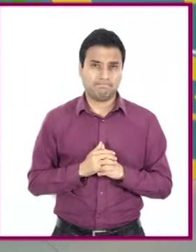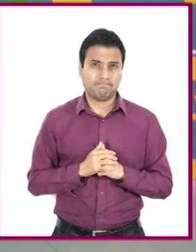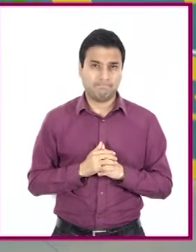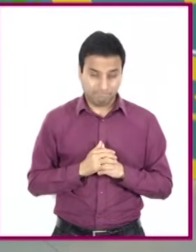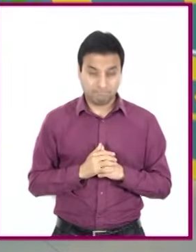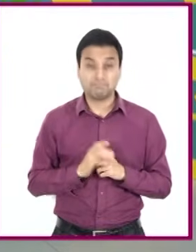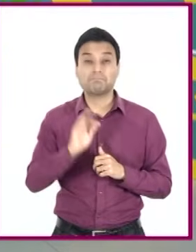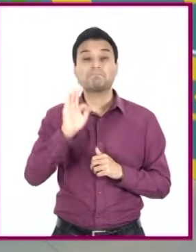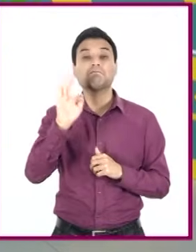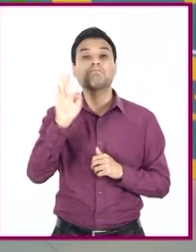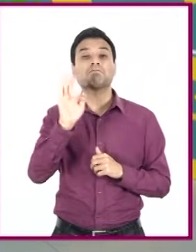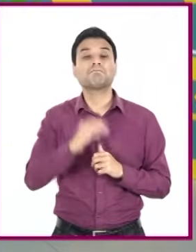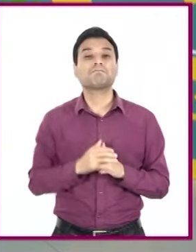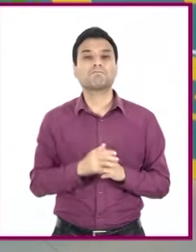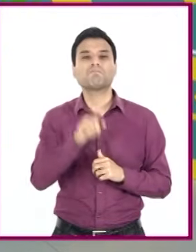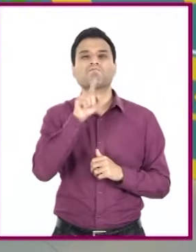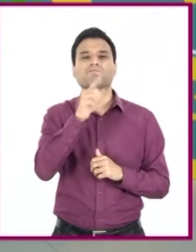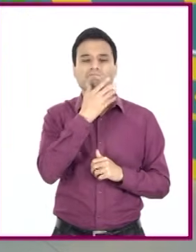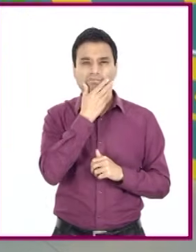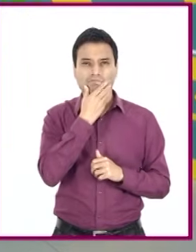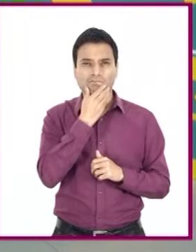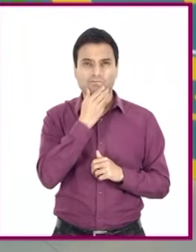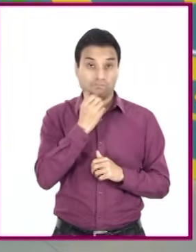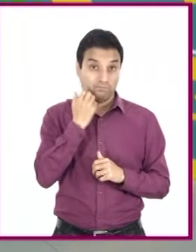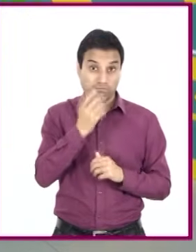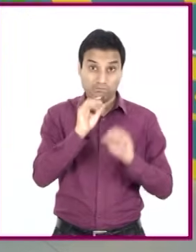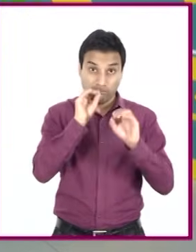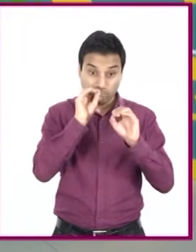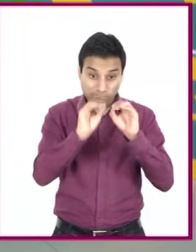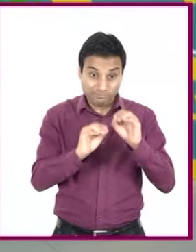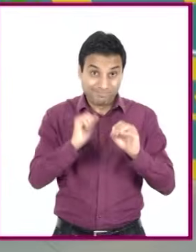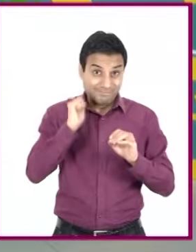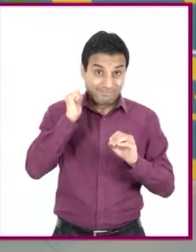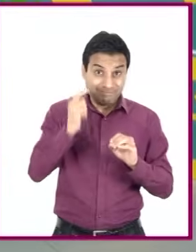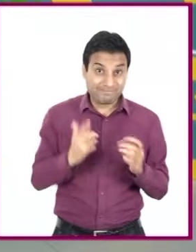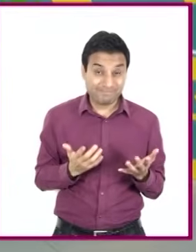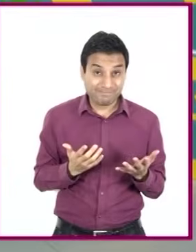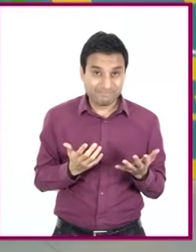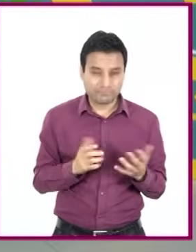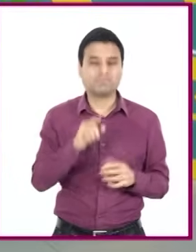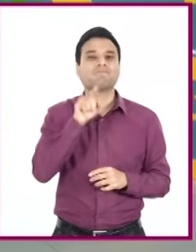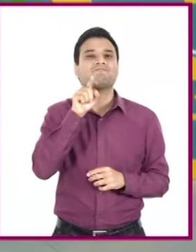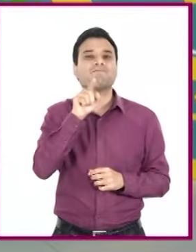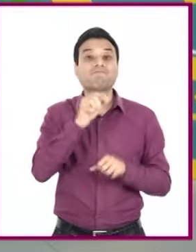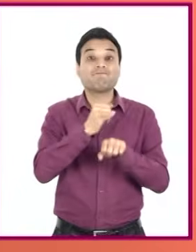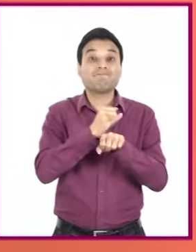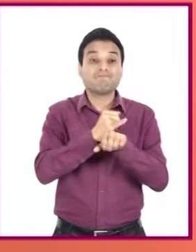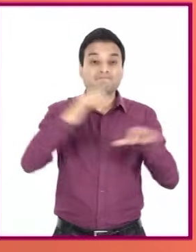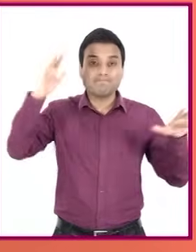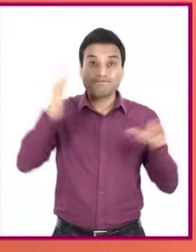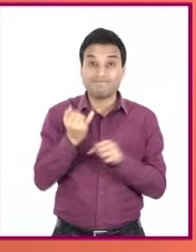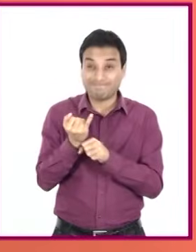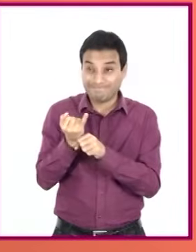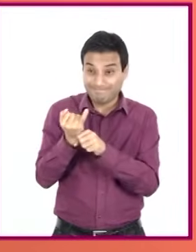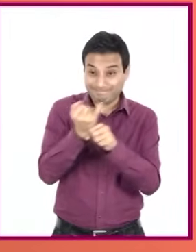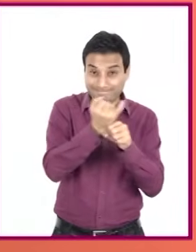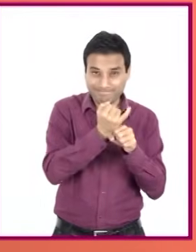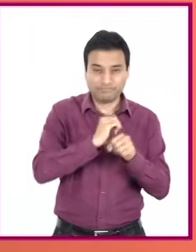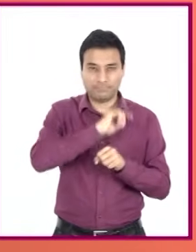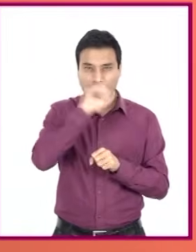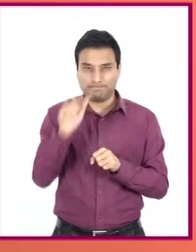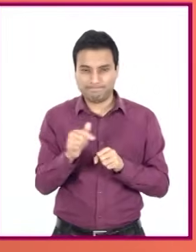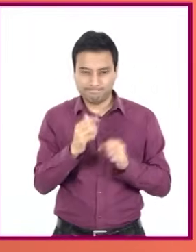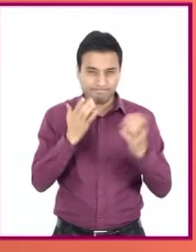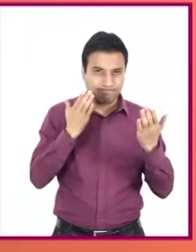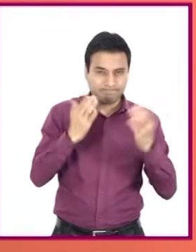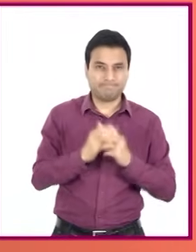caso de que hayan decidido producir algo, diseñen una estrategia para reunir el material que utilizarán. Si pueden